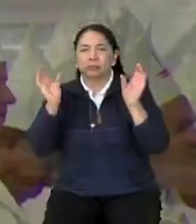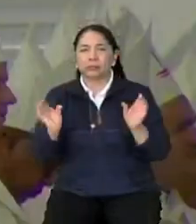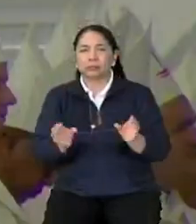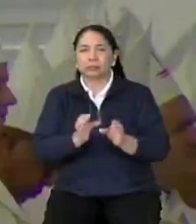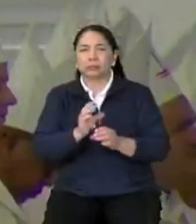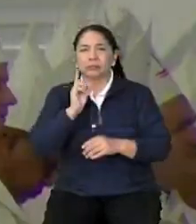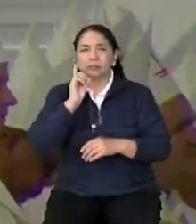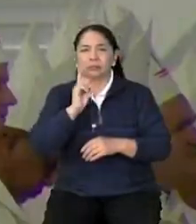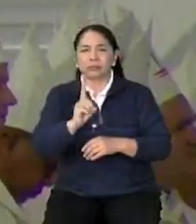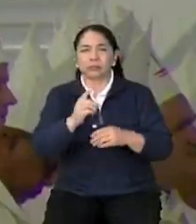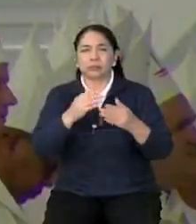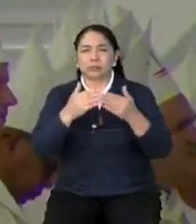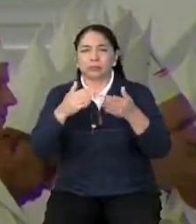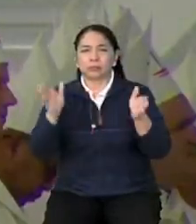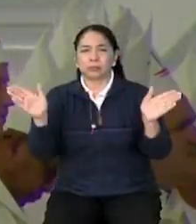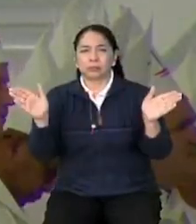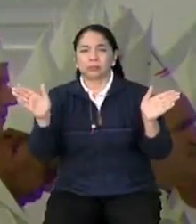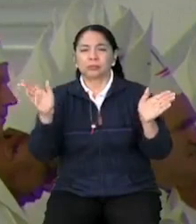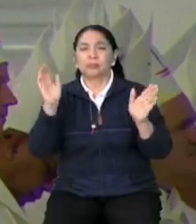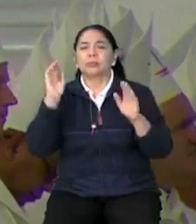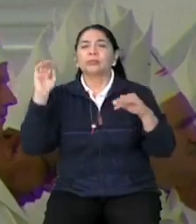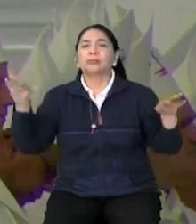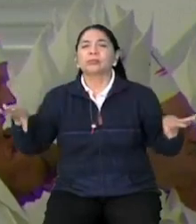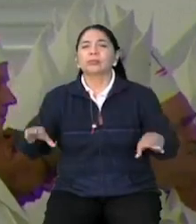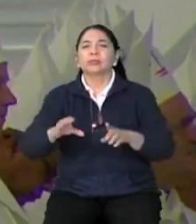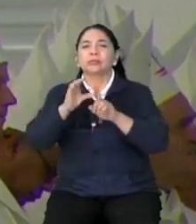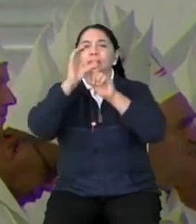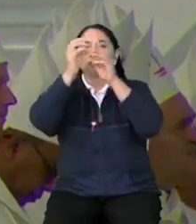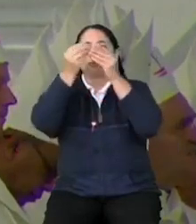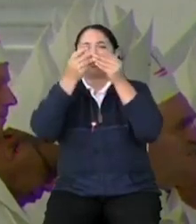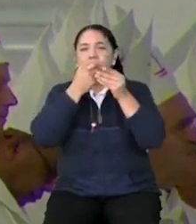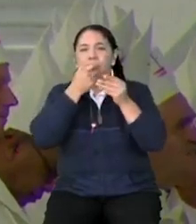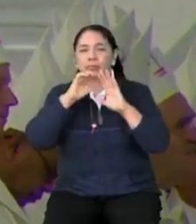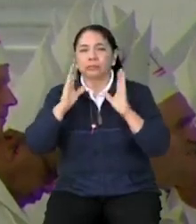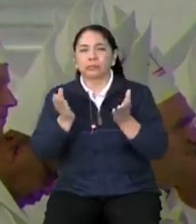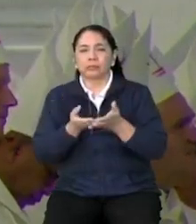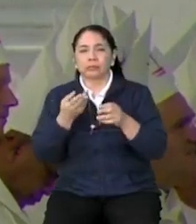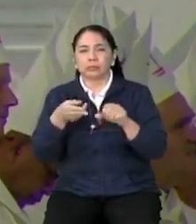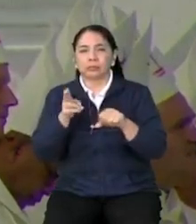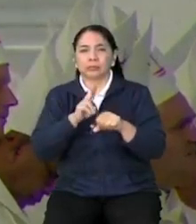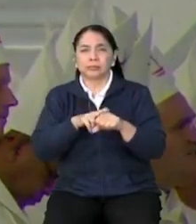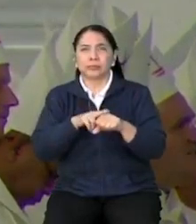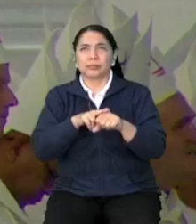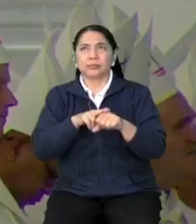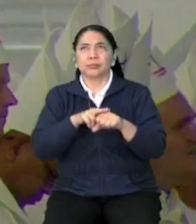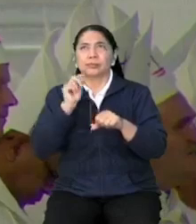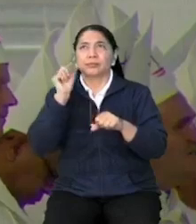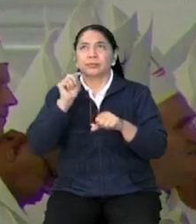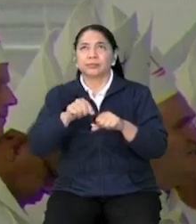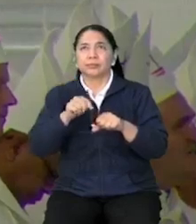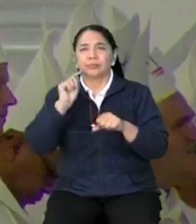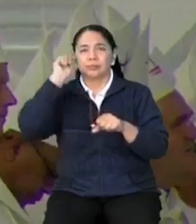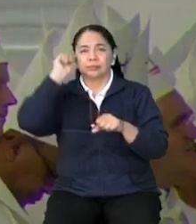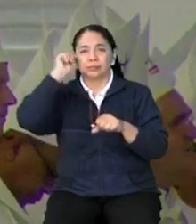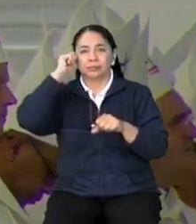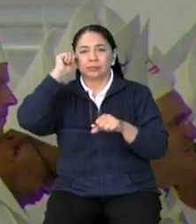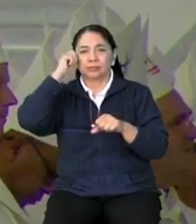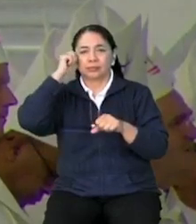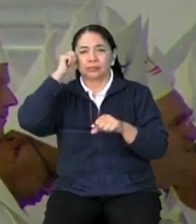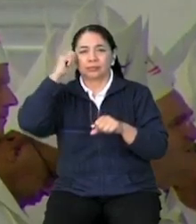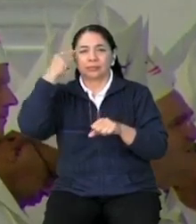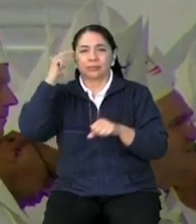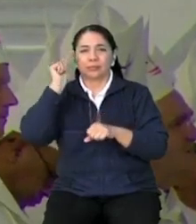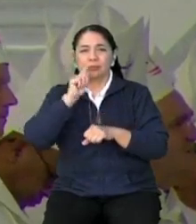en la apertura de este congreso eucarístico internacional este recuerdo